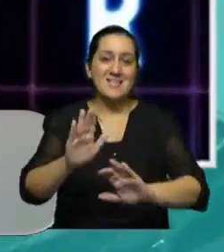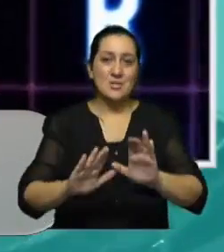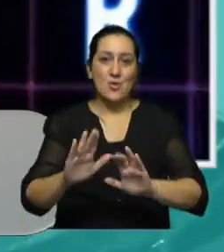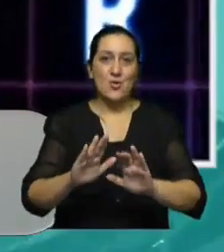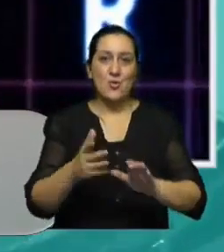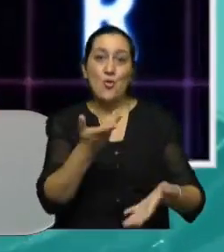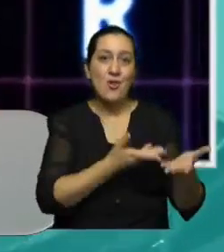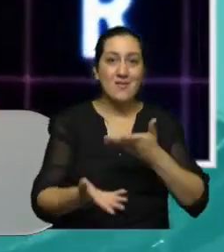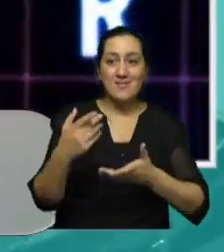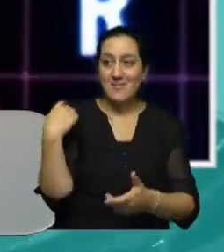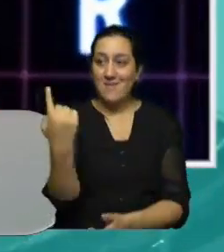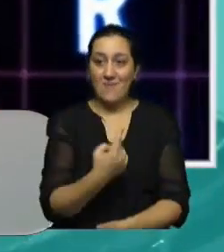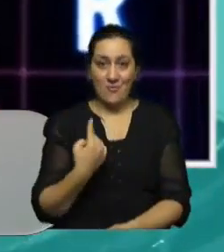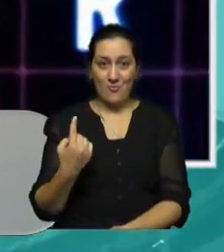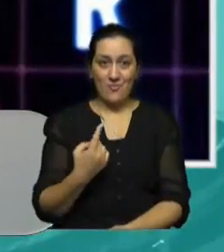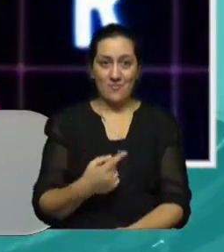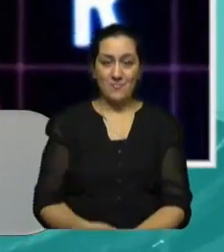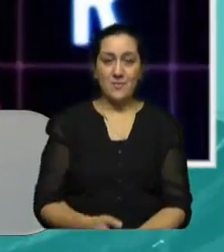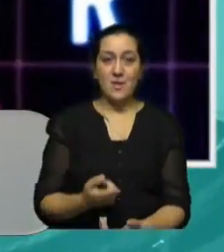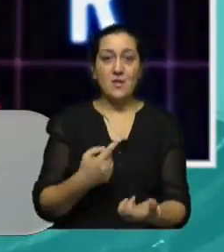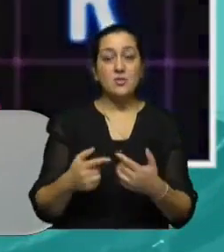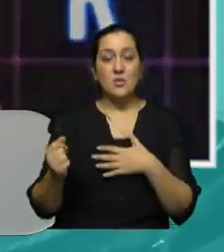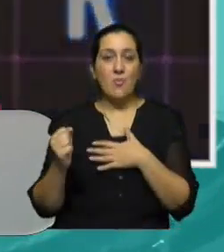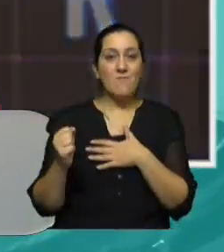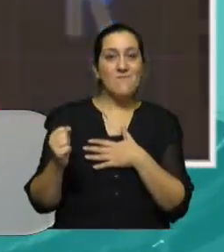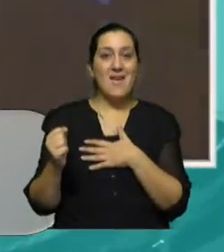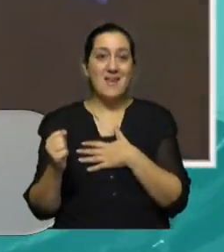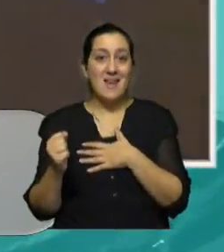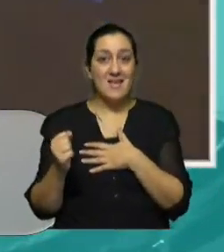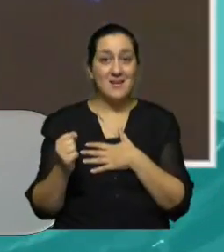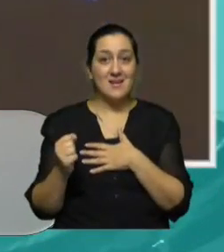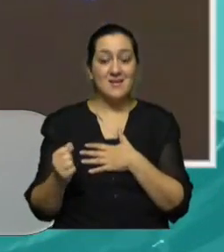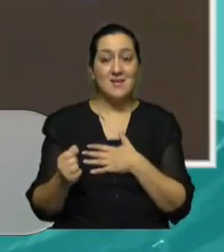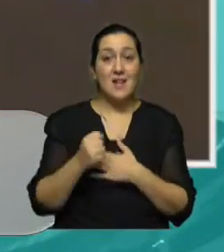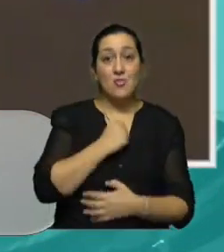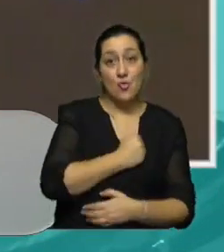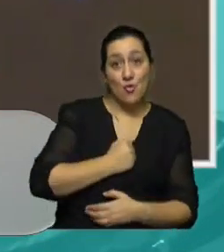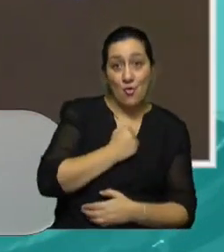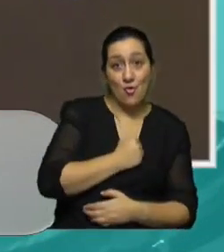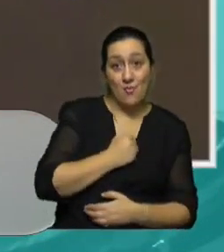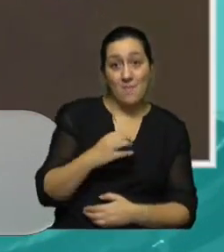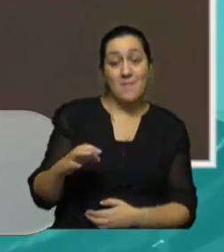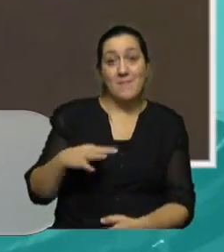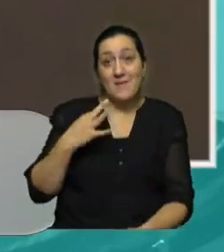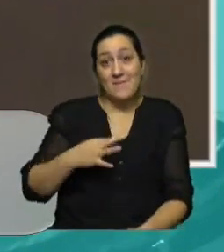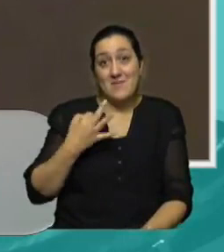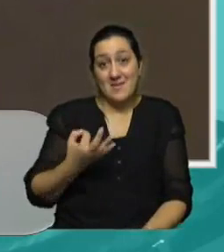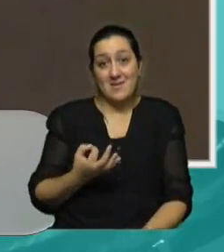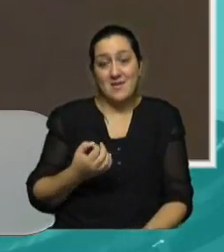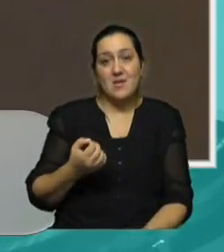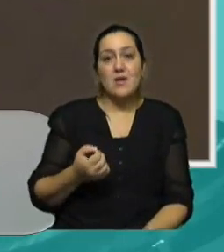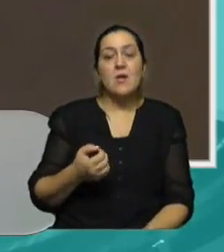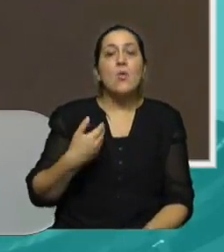parece hermoso. Bailar la muerte para sobrevivir la vida. ¿Cuándo pueden ver Anami, la belleza